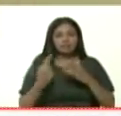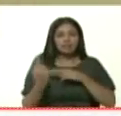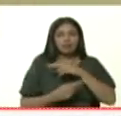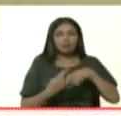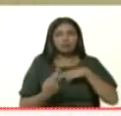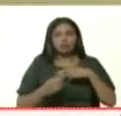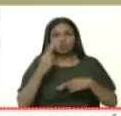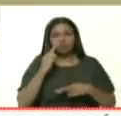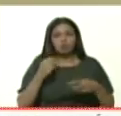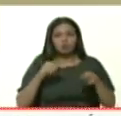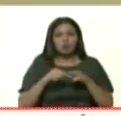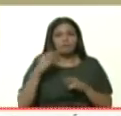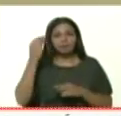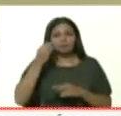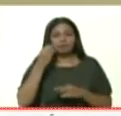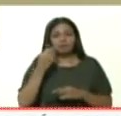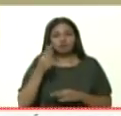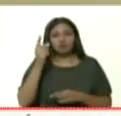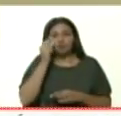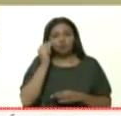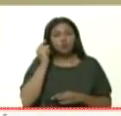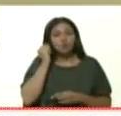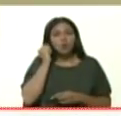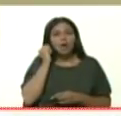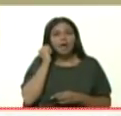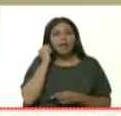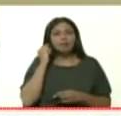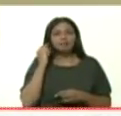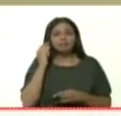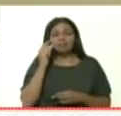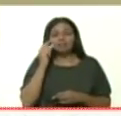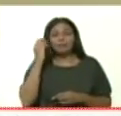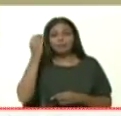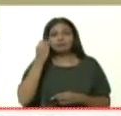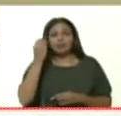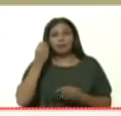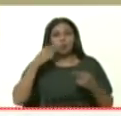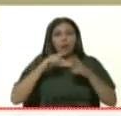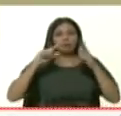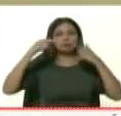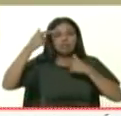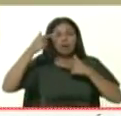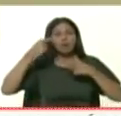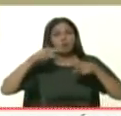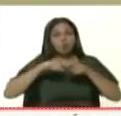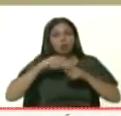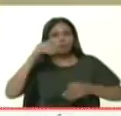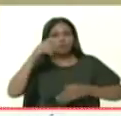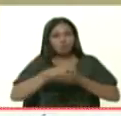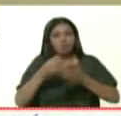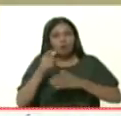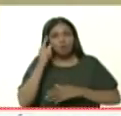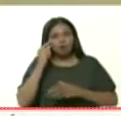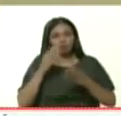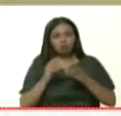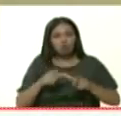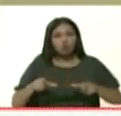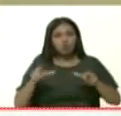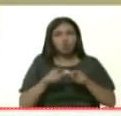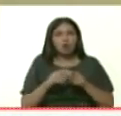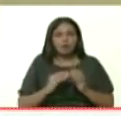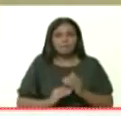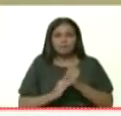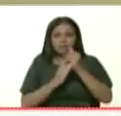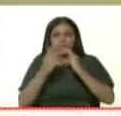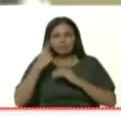revolución bolivariana, al pensamiento feminista de Hugo Chávez, logremos que la mujer ocupe todos los puestos de mando